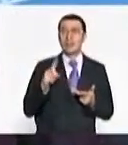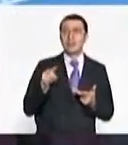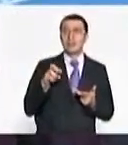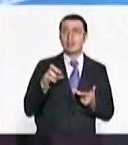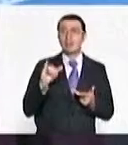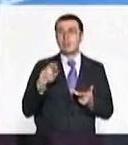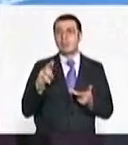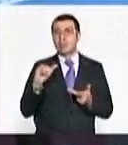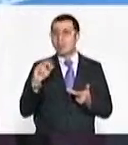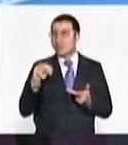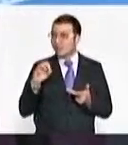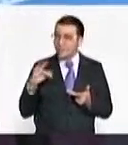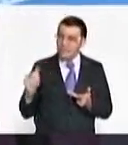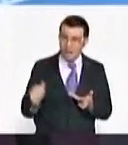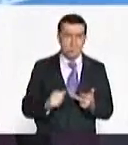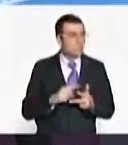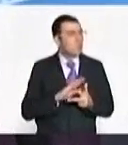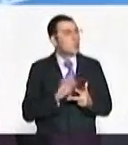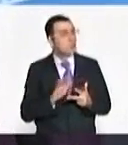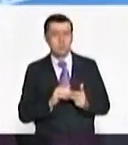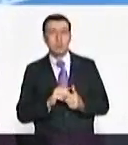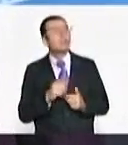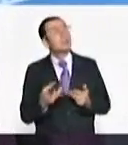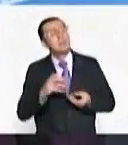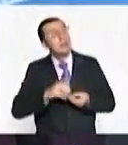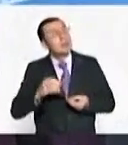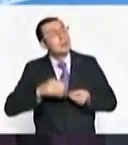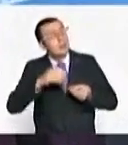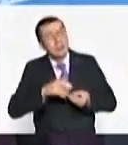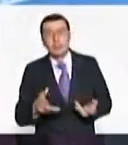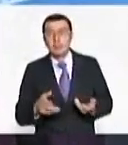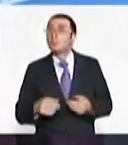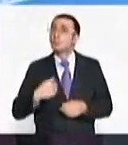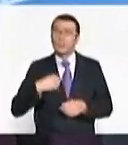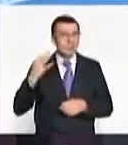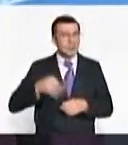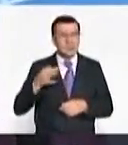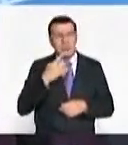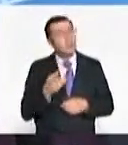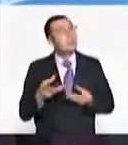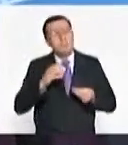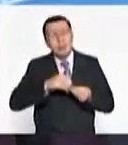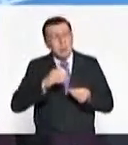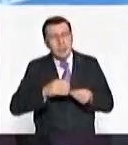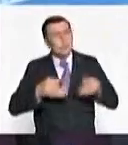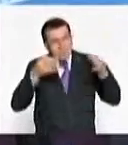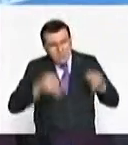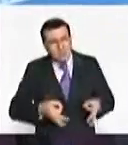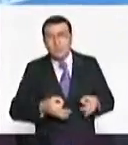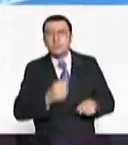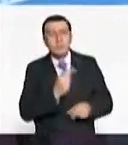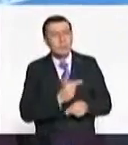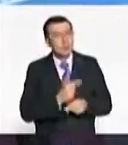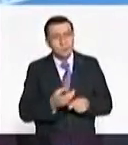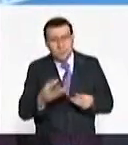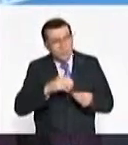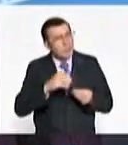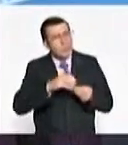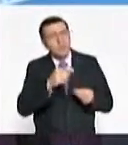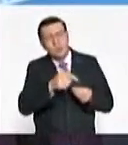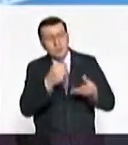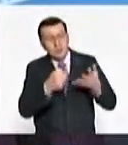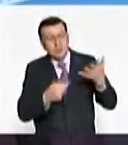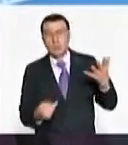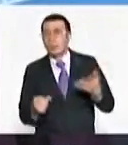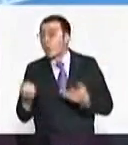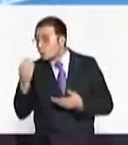¿y qué más? ¿Y qué más? Cuénteme qué más. Yo últimamente he sido muy, muy incisivo en que el paciente me diga exactamente hasta todos los suplementos que toma, porque